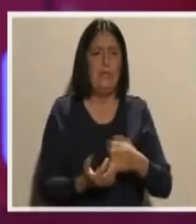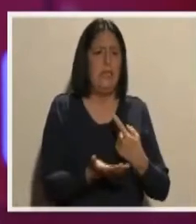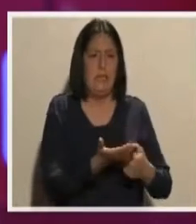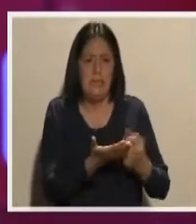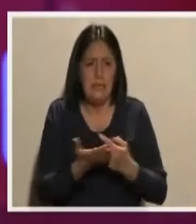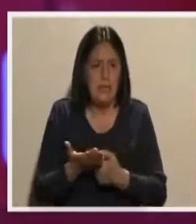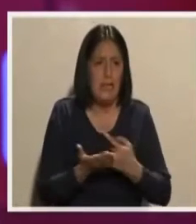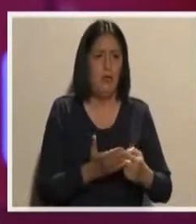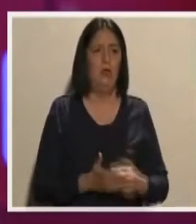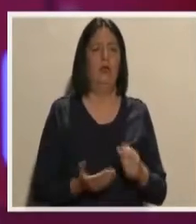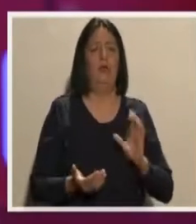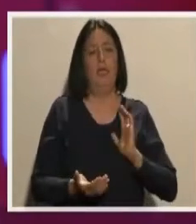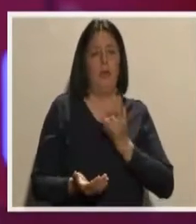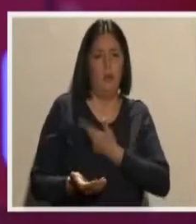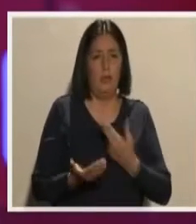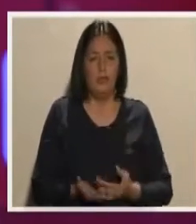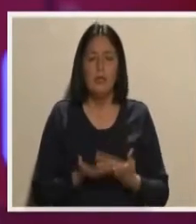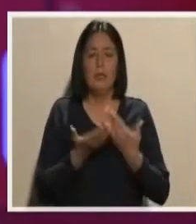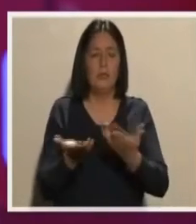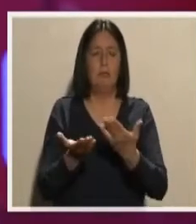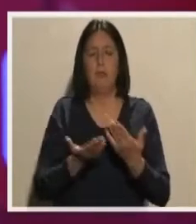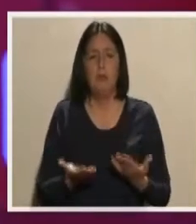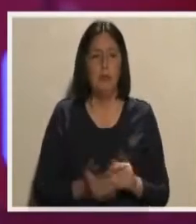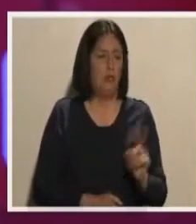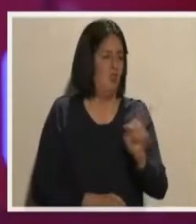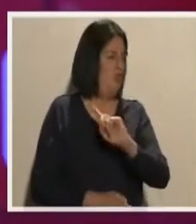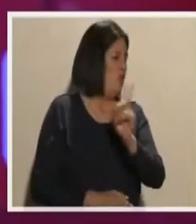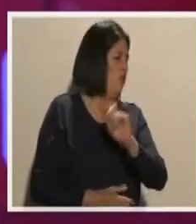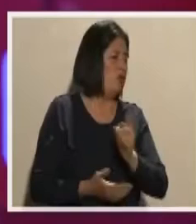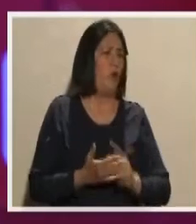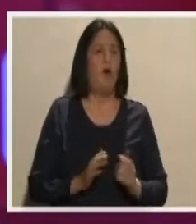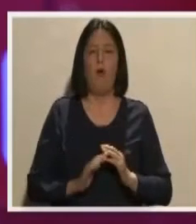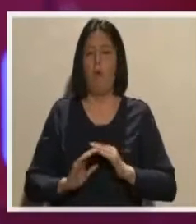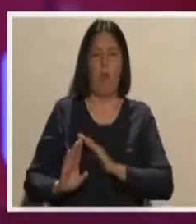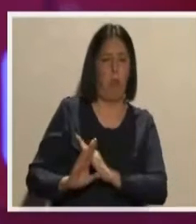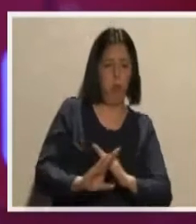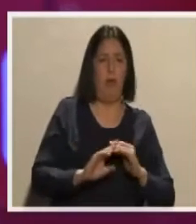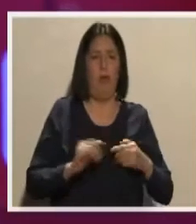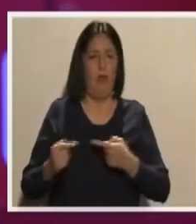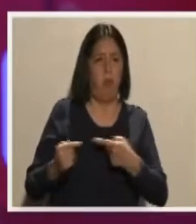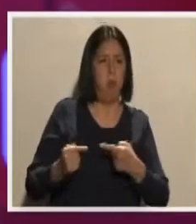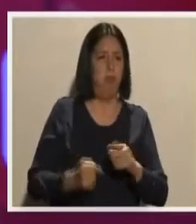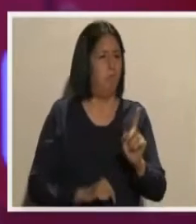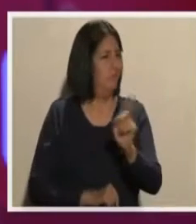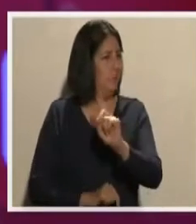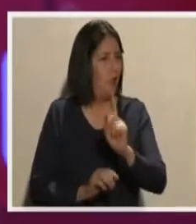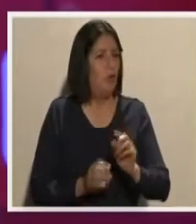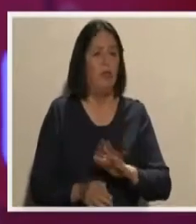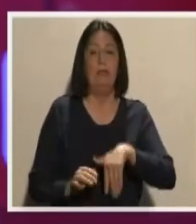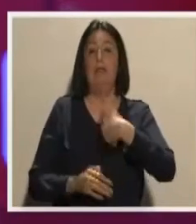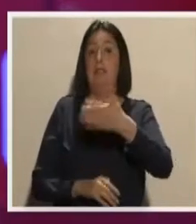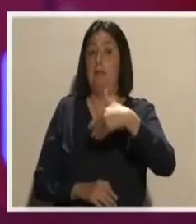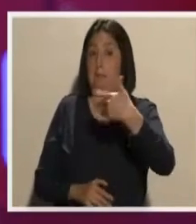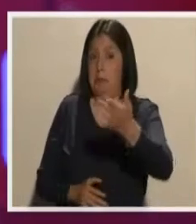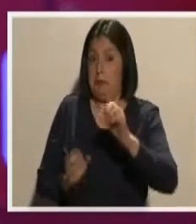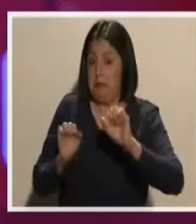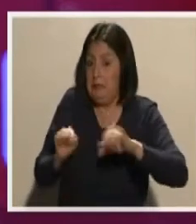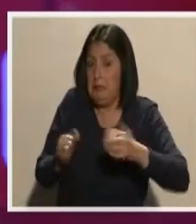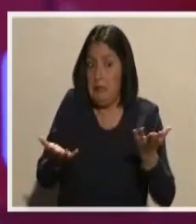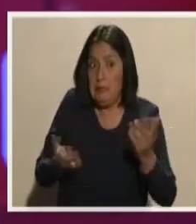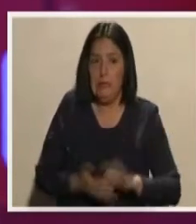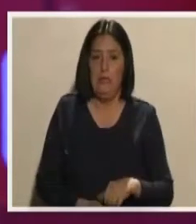debatir nuestras propuestas. No defendemos la confrontación, que será lo que viene si